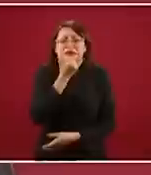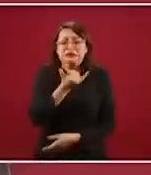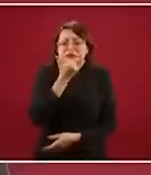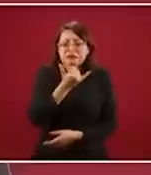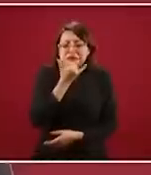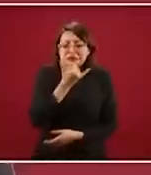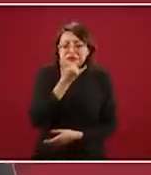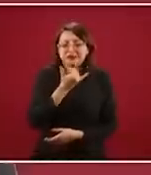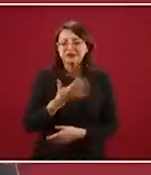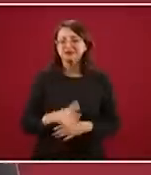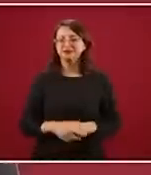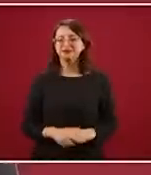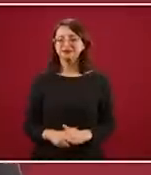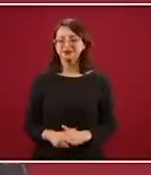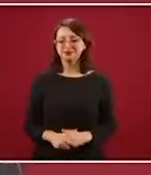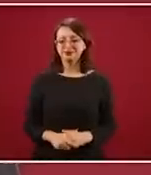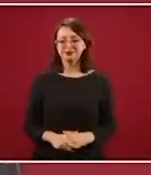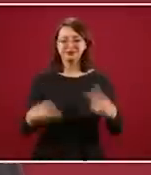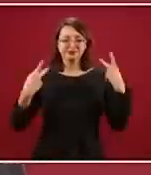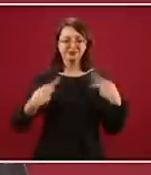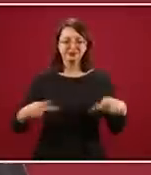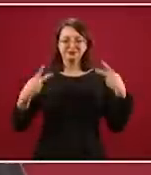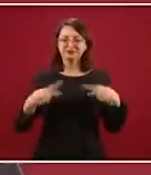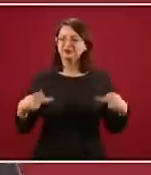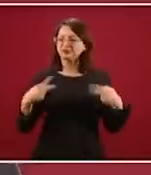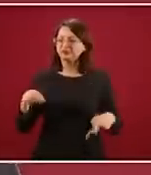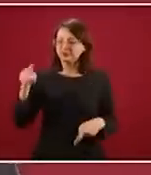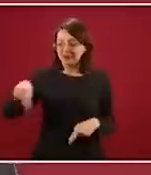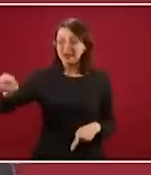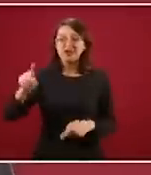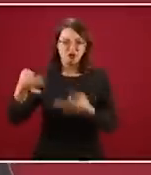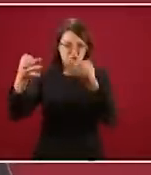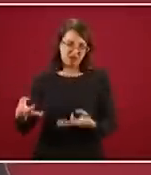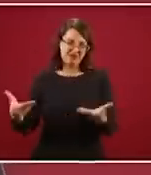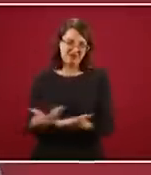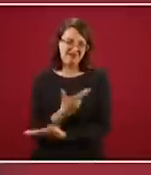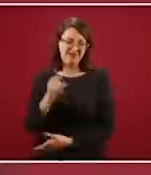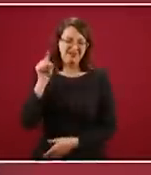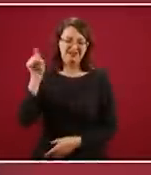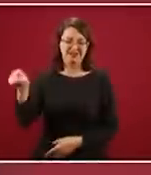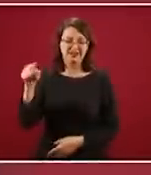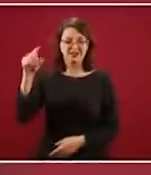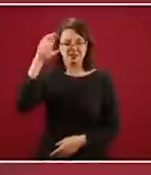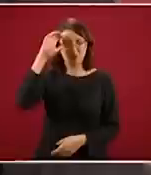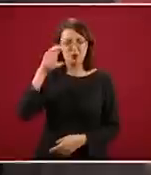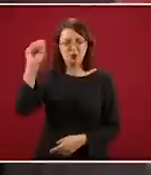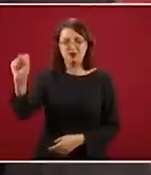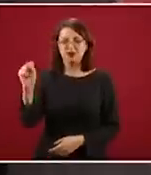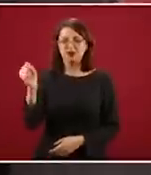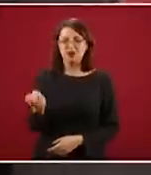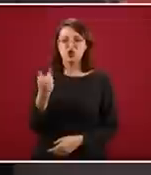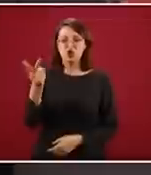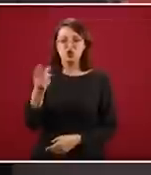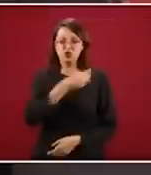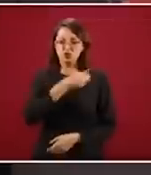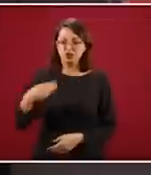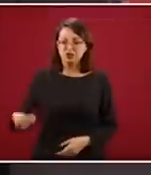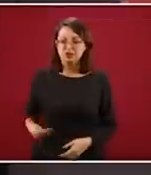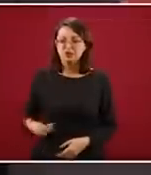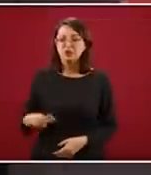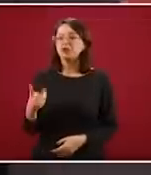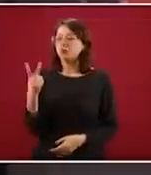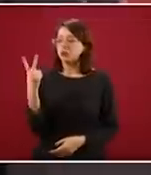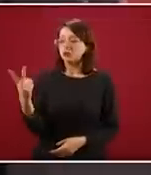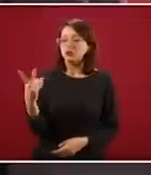todo. La gente de Ayala estaba, y de Anenecuilco, muy, muy, muy contenta,